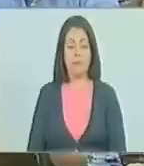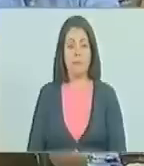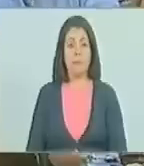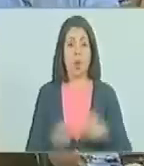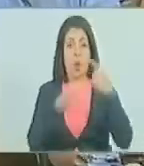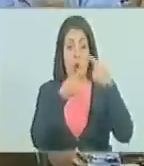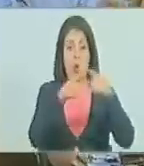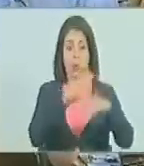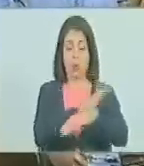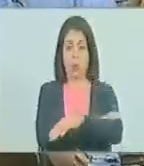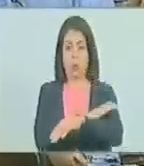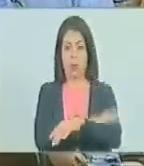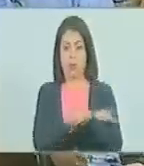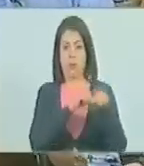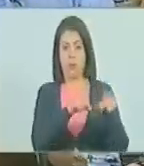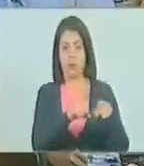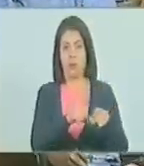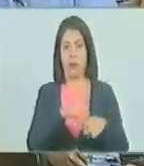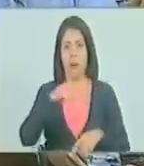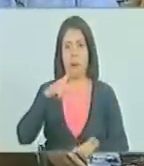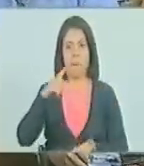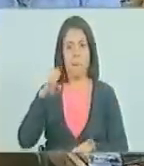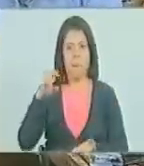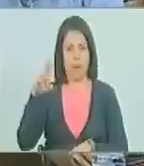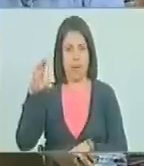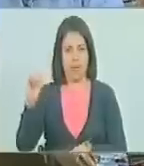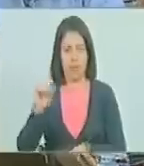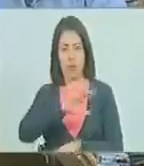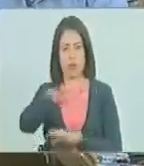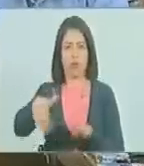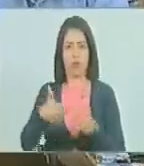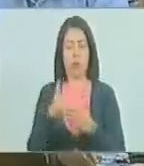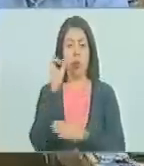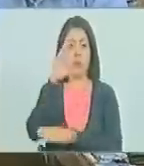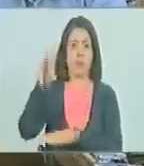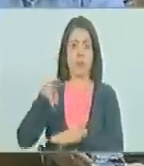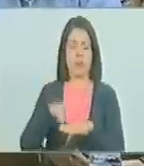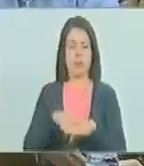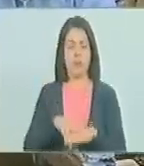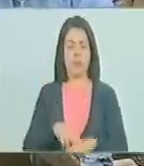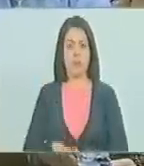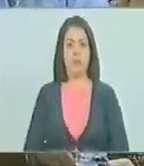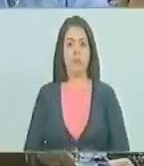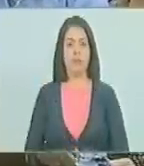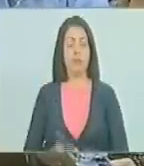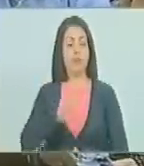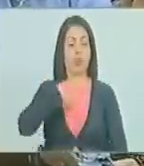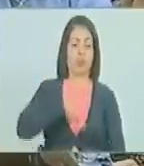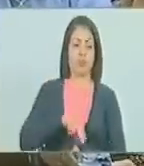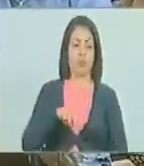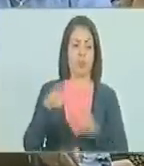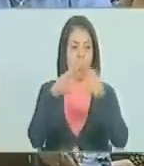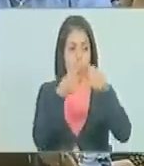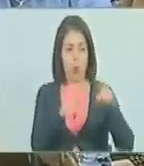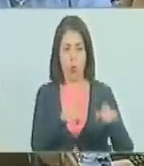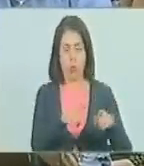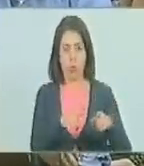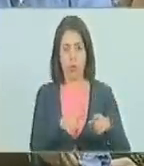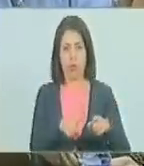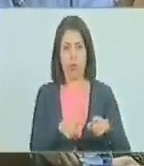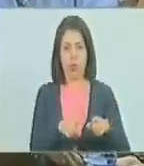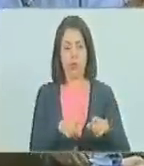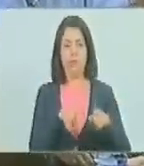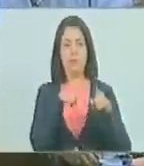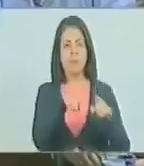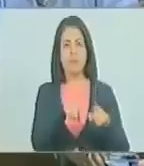Los otros, Pedro Infante y toda la Asamblea Nacional, los otros son los